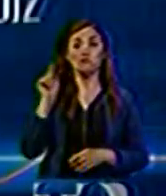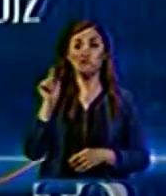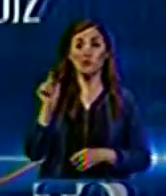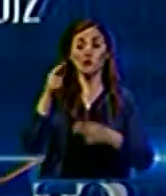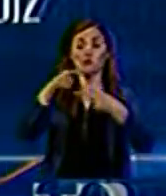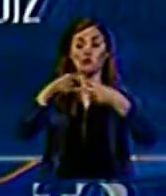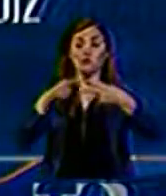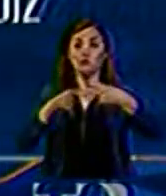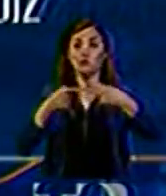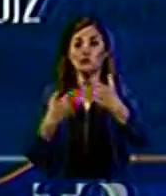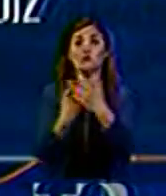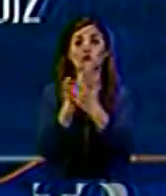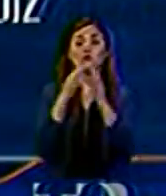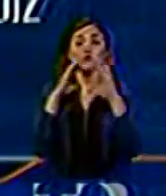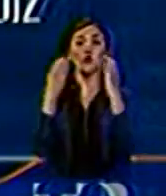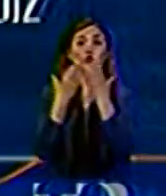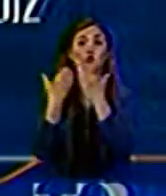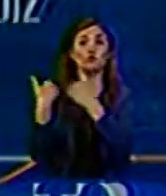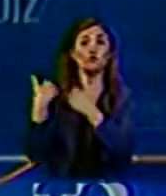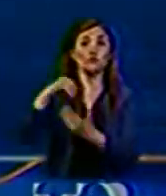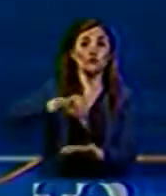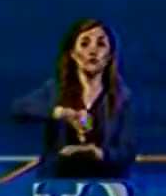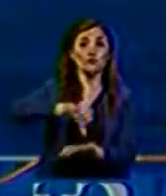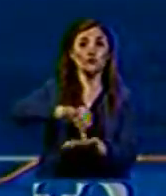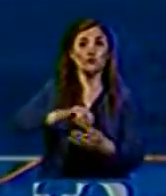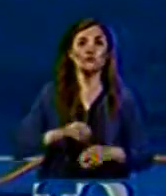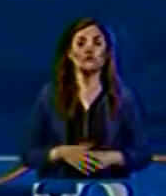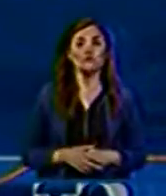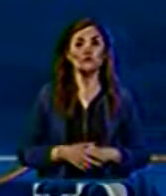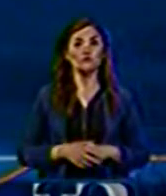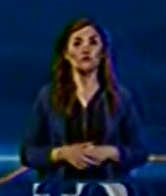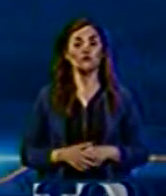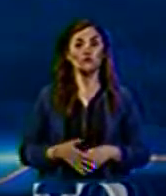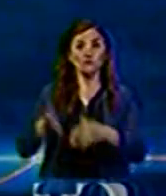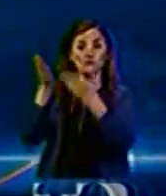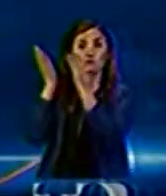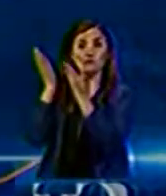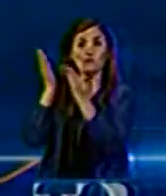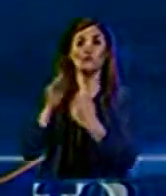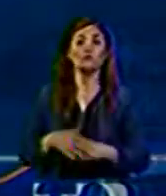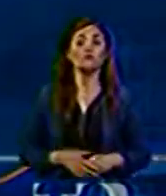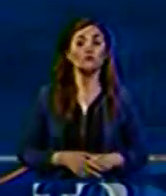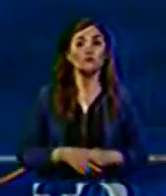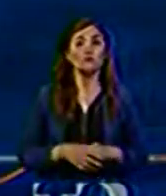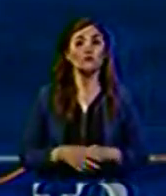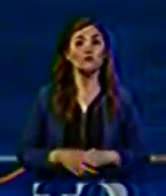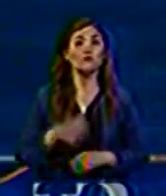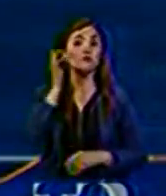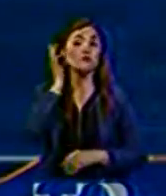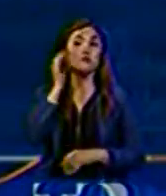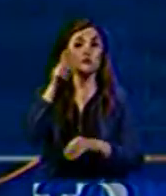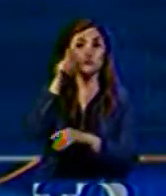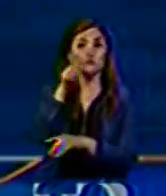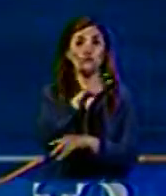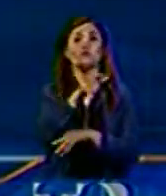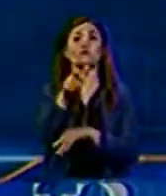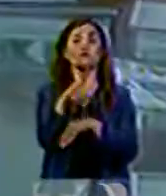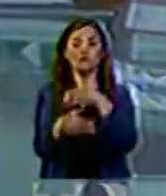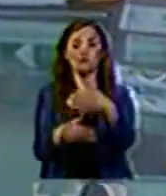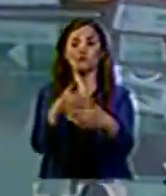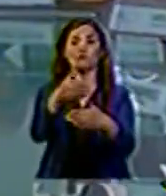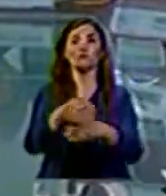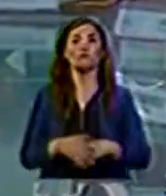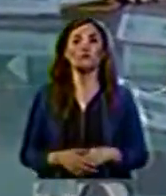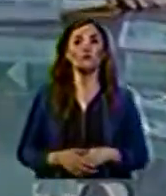fueron designados como los comisionados ciudadanos, mientras que Nancy del Rocío Miranda Gallegos será la veedora del procedimiento.